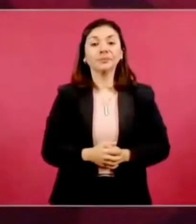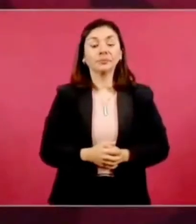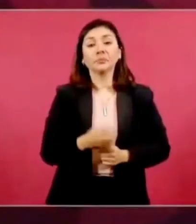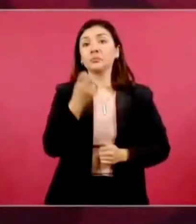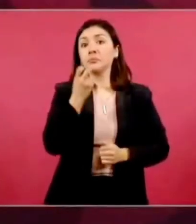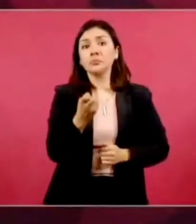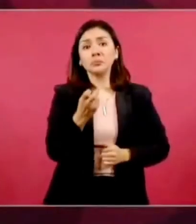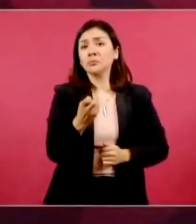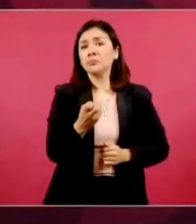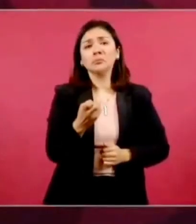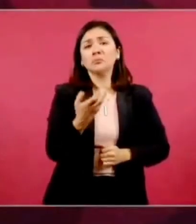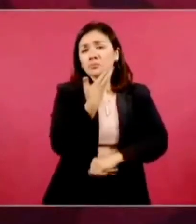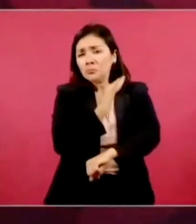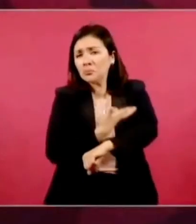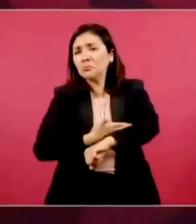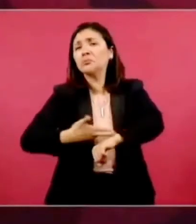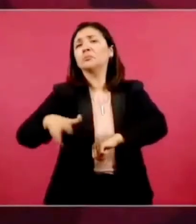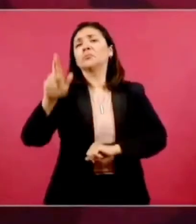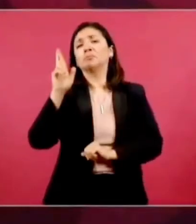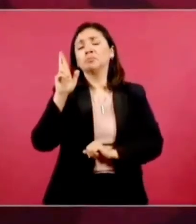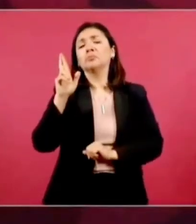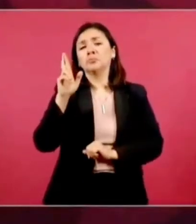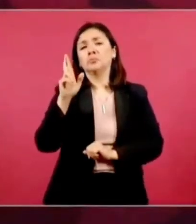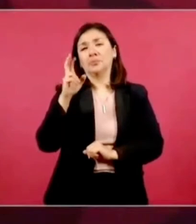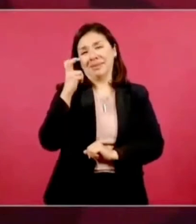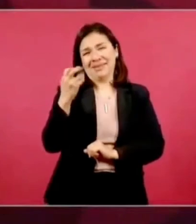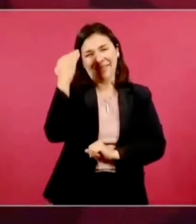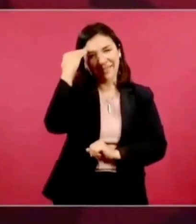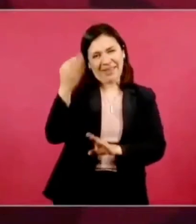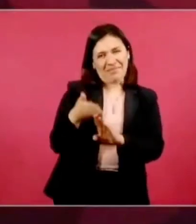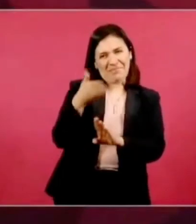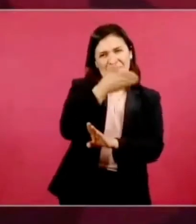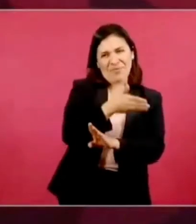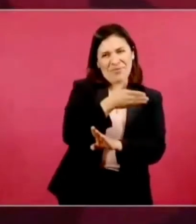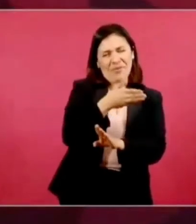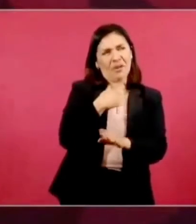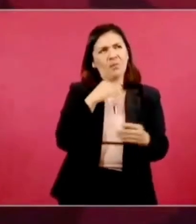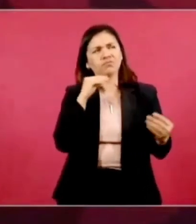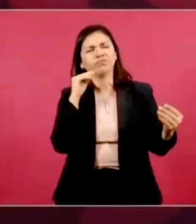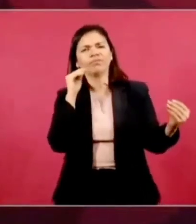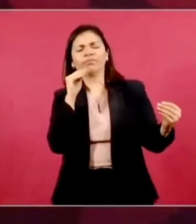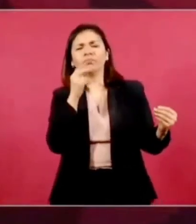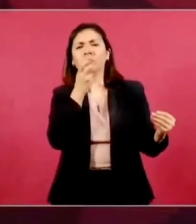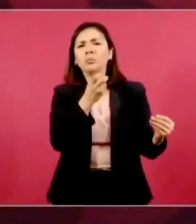pocas veces, ¿no? Que, en ese tono.